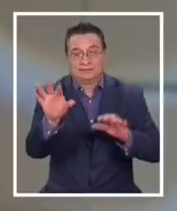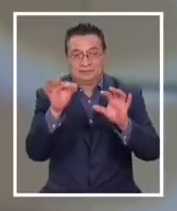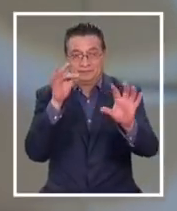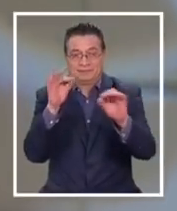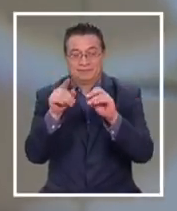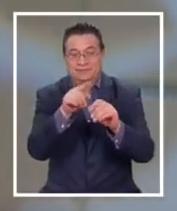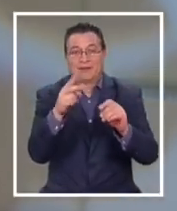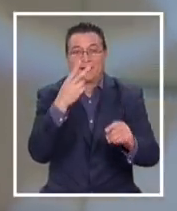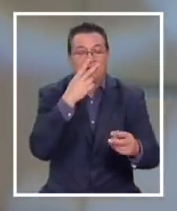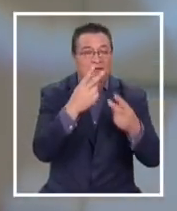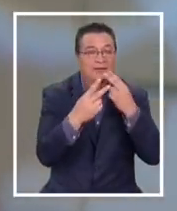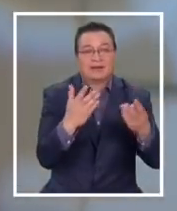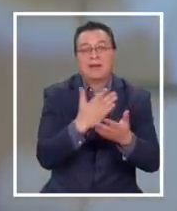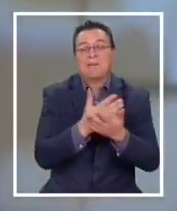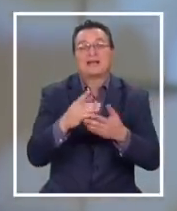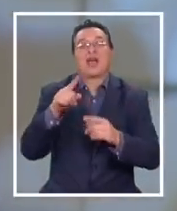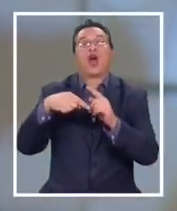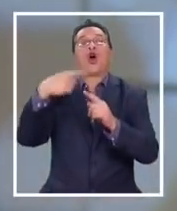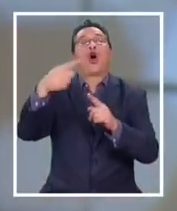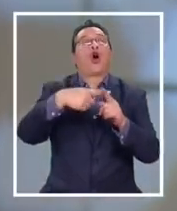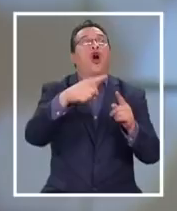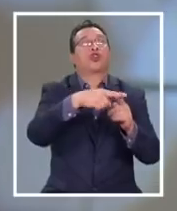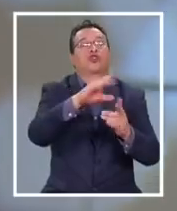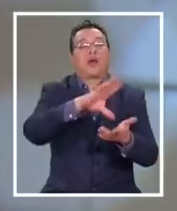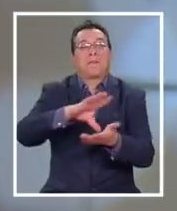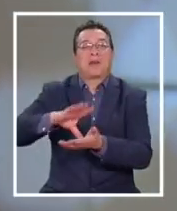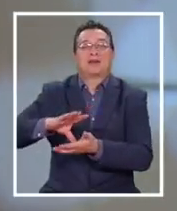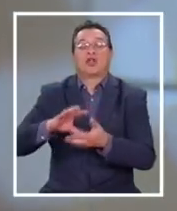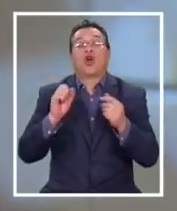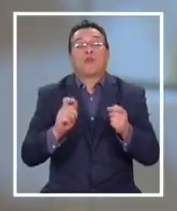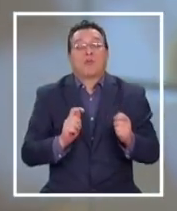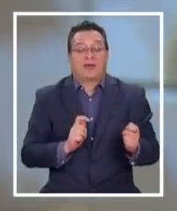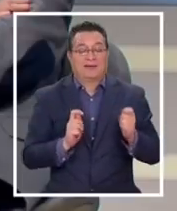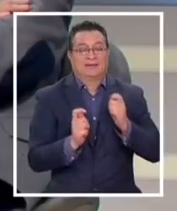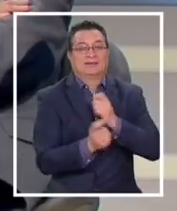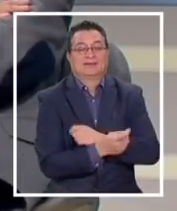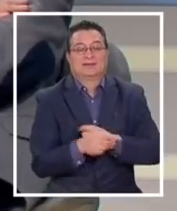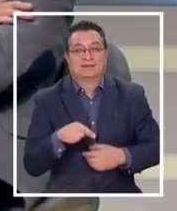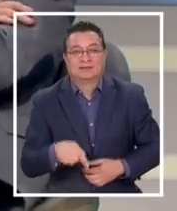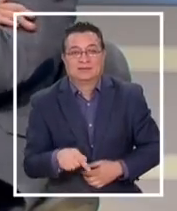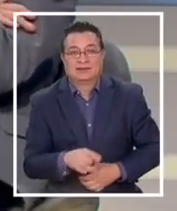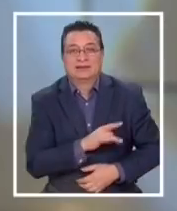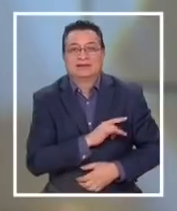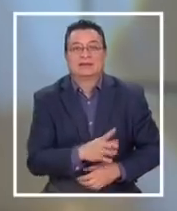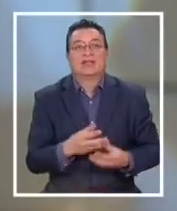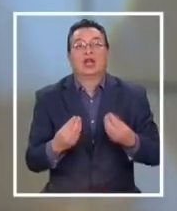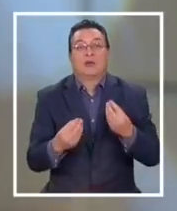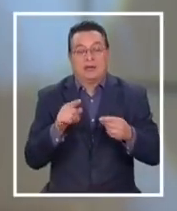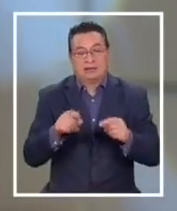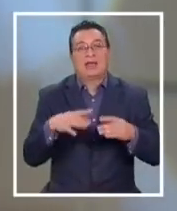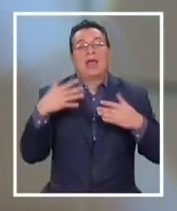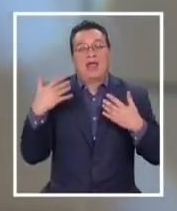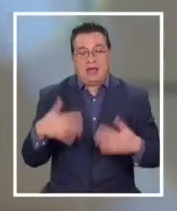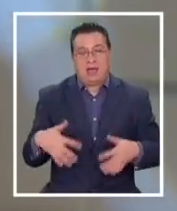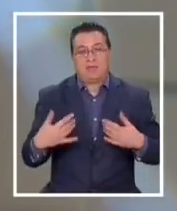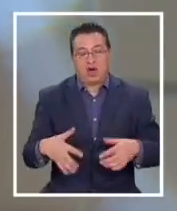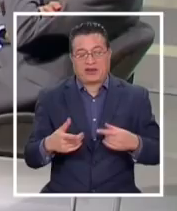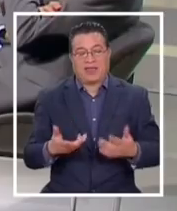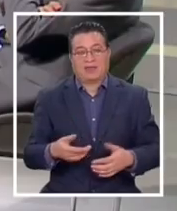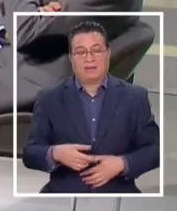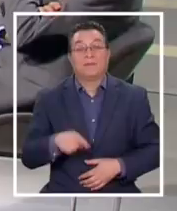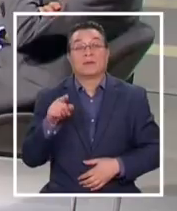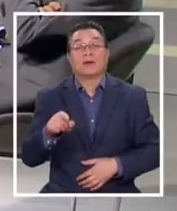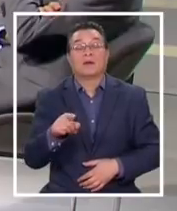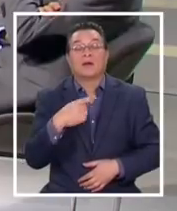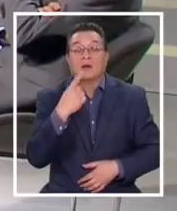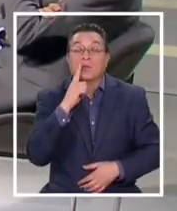que ellos están viendo que ocurra en otros países y cómo podría adecuarse a nuestra realidad. Eso es clave antes de pensar cómo esto se incorpora en el paso. Secretaria,